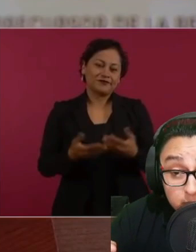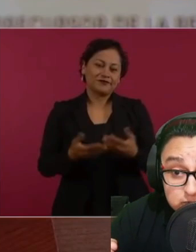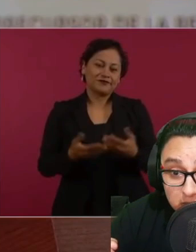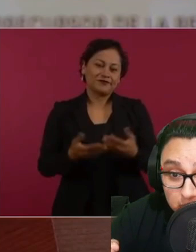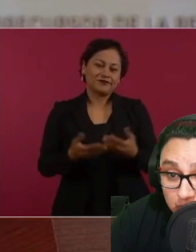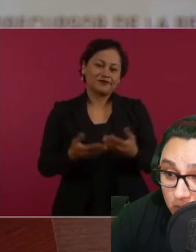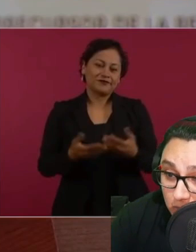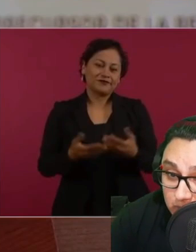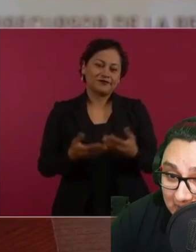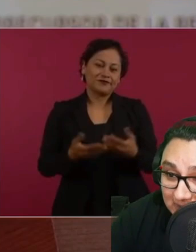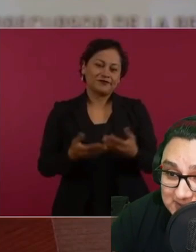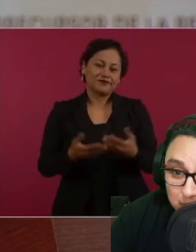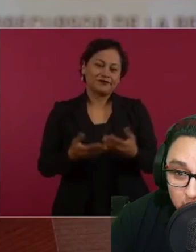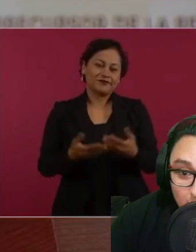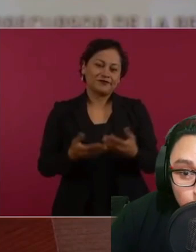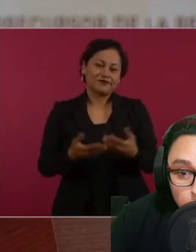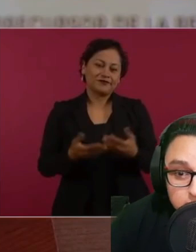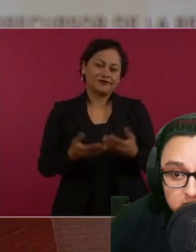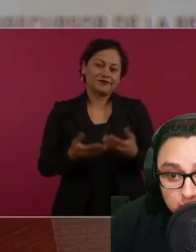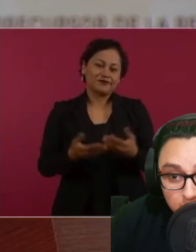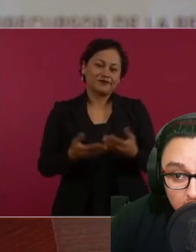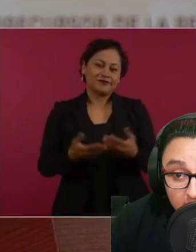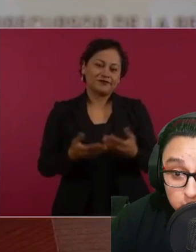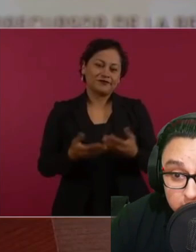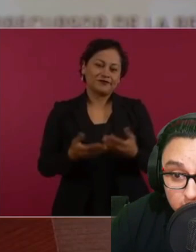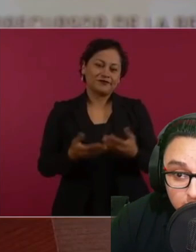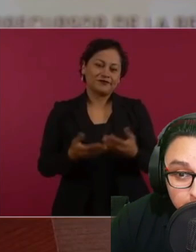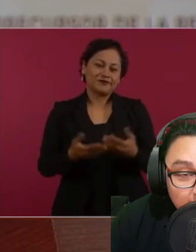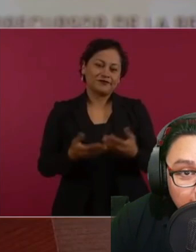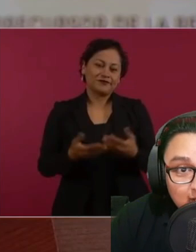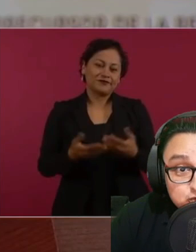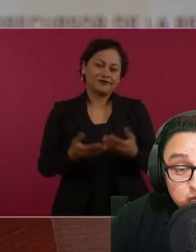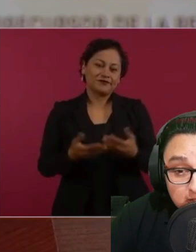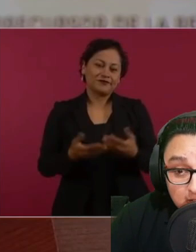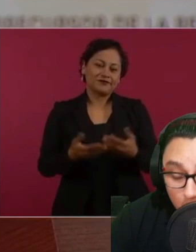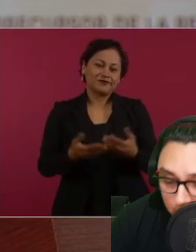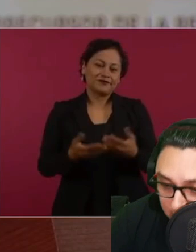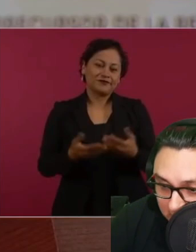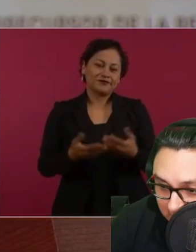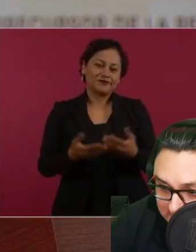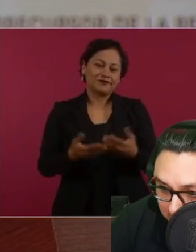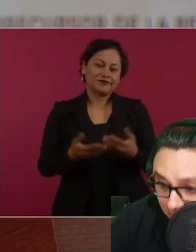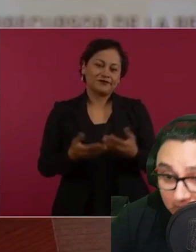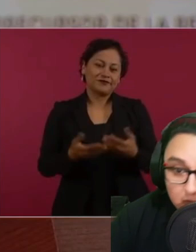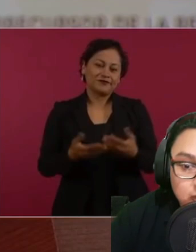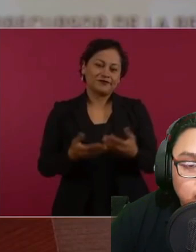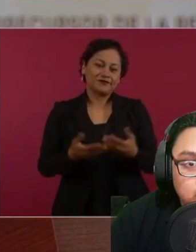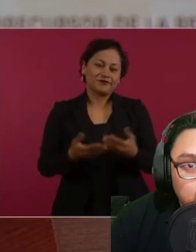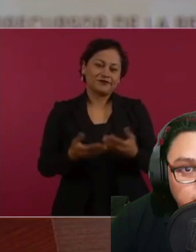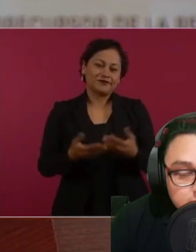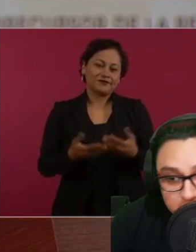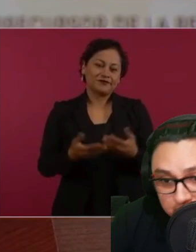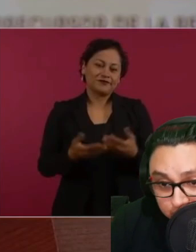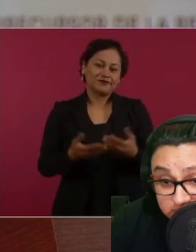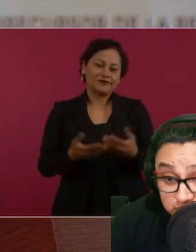Manuel López Obrador nada les embona un concierto gratuito para la ciudadanía Obviamente que se paga con